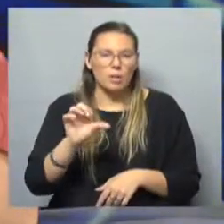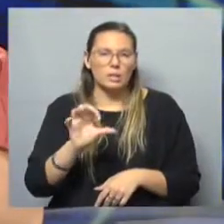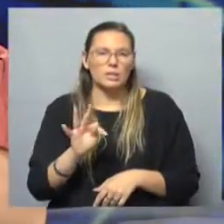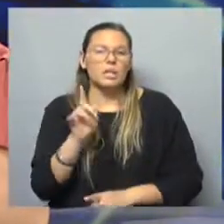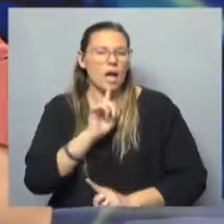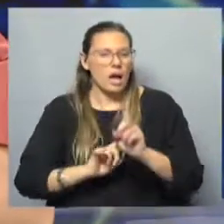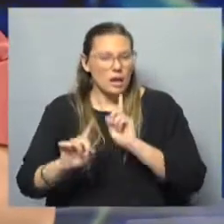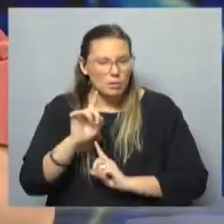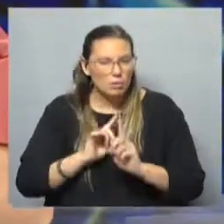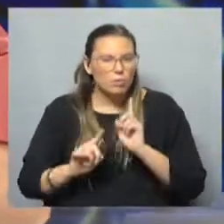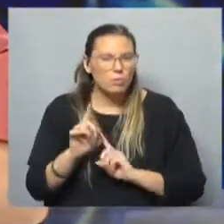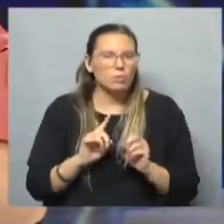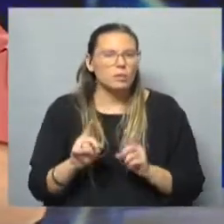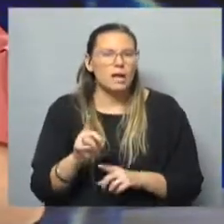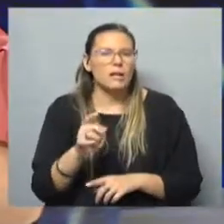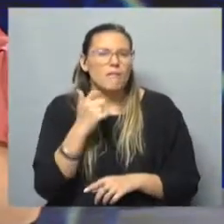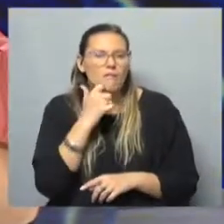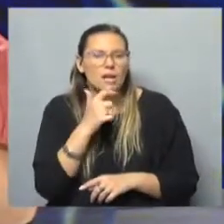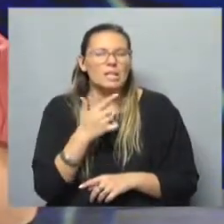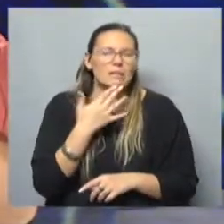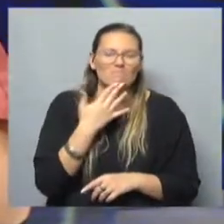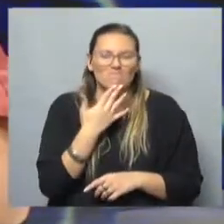aspectos que a ellos les quedaron